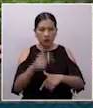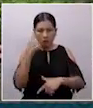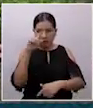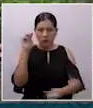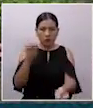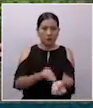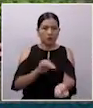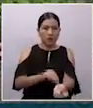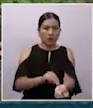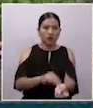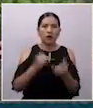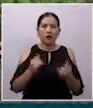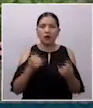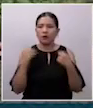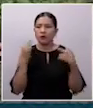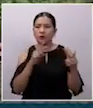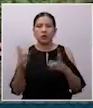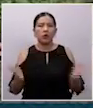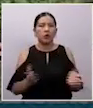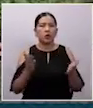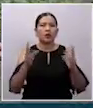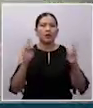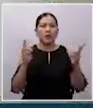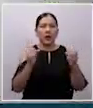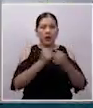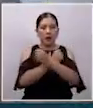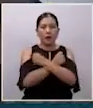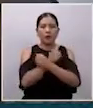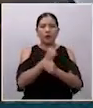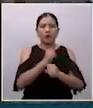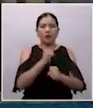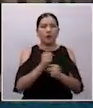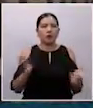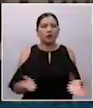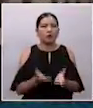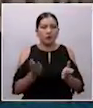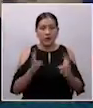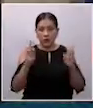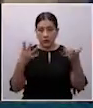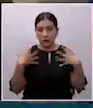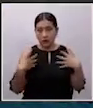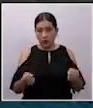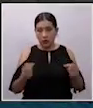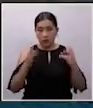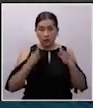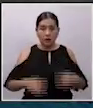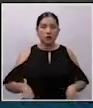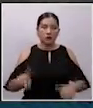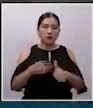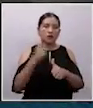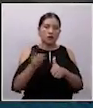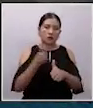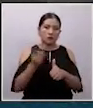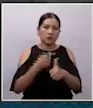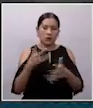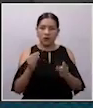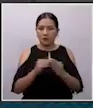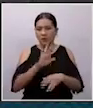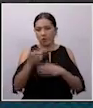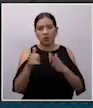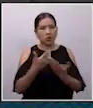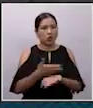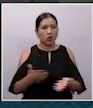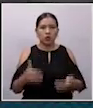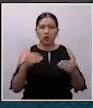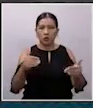médicos, ¿dónde está quedando el amor al trabajo? Porque la salud considero que está primero. No, no es